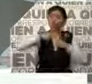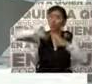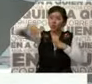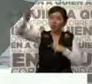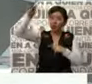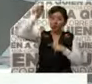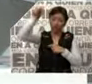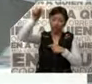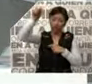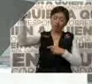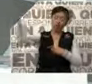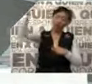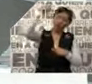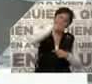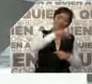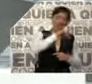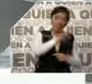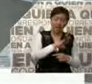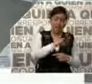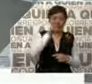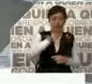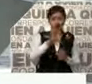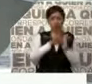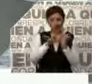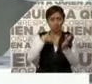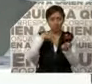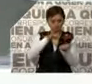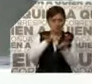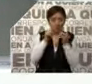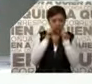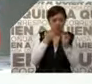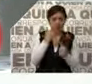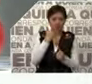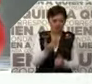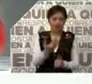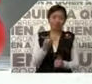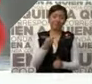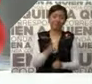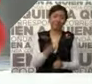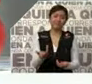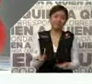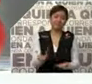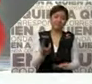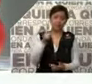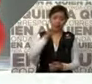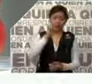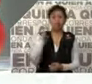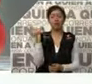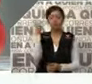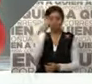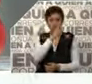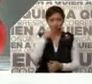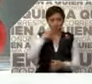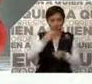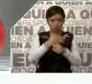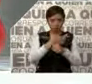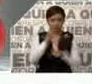Distrito Federal donde originalmente se les pudo haber dado esa atención, esa ayuda. Es muy complicado y bueno, ya vemos